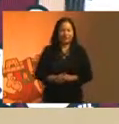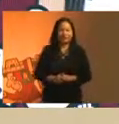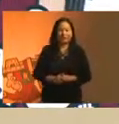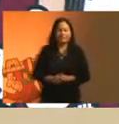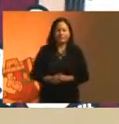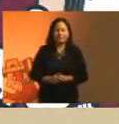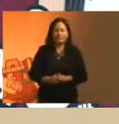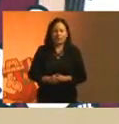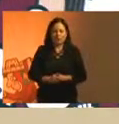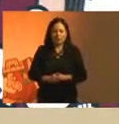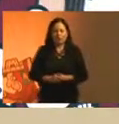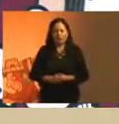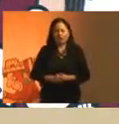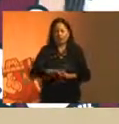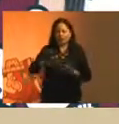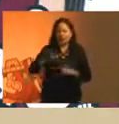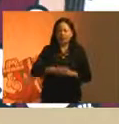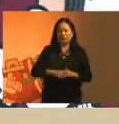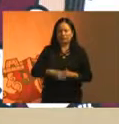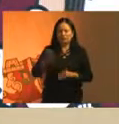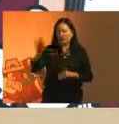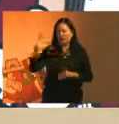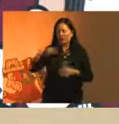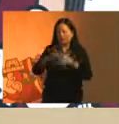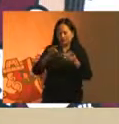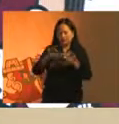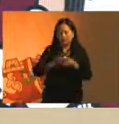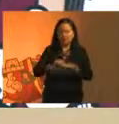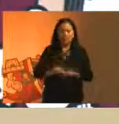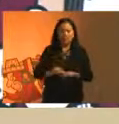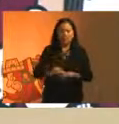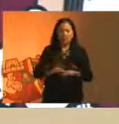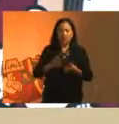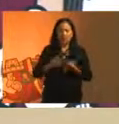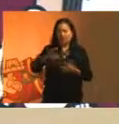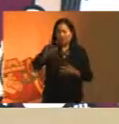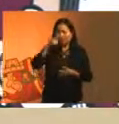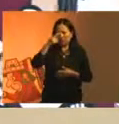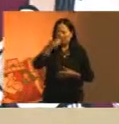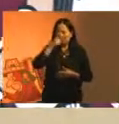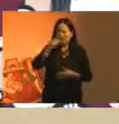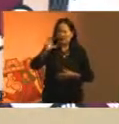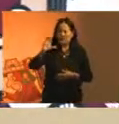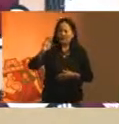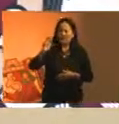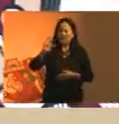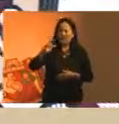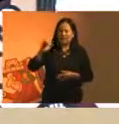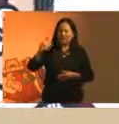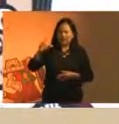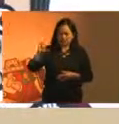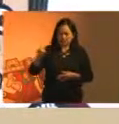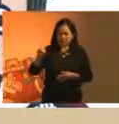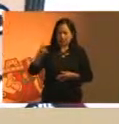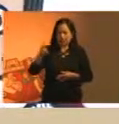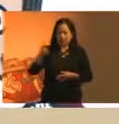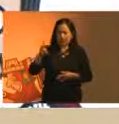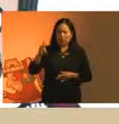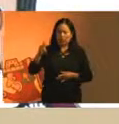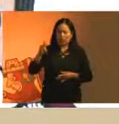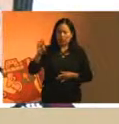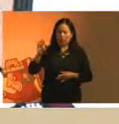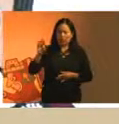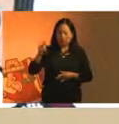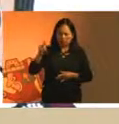puerto en ley bueno no me la voy a saltar porque es muy importante sólo quiero decir que carrillo puerto en vez de tomar partido con la con la